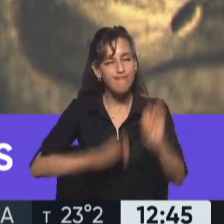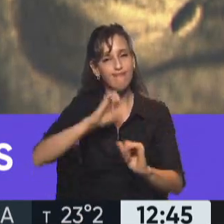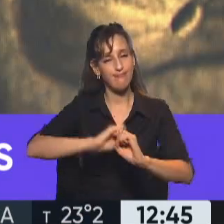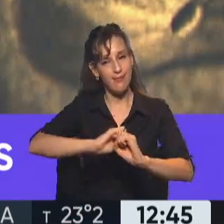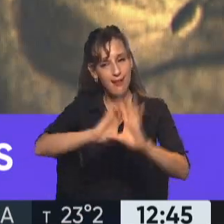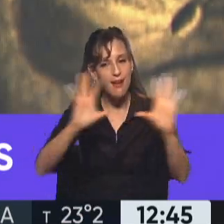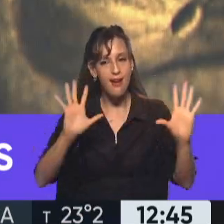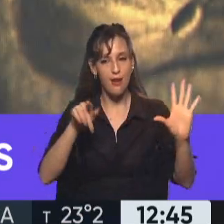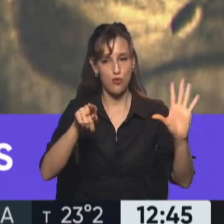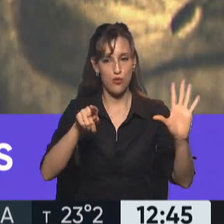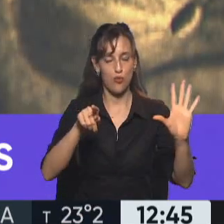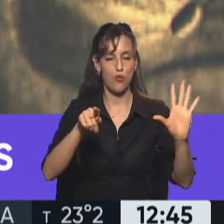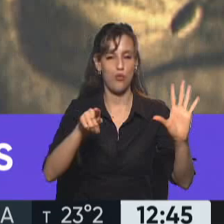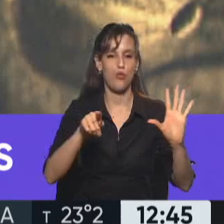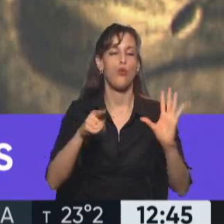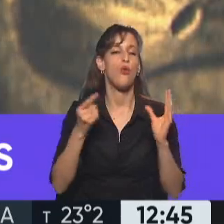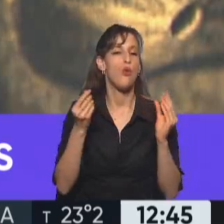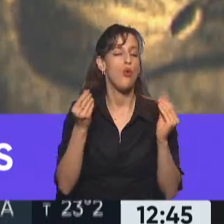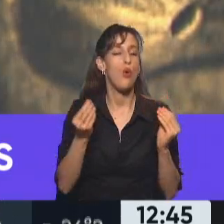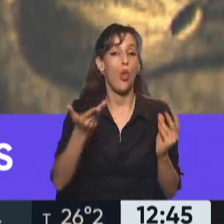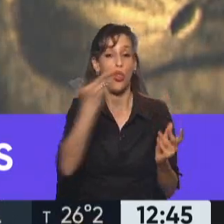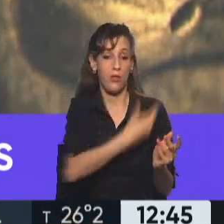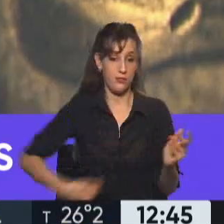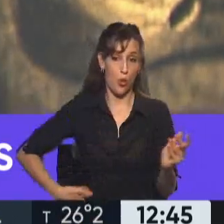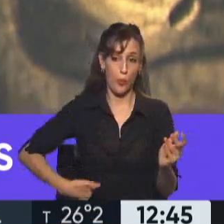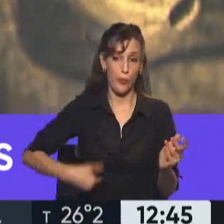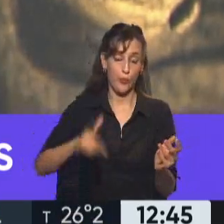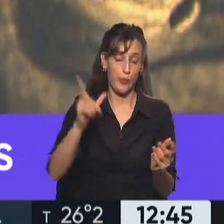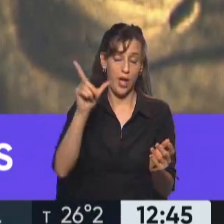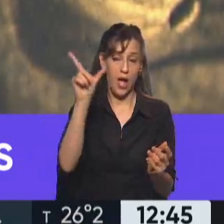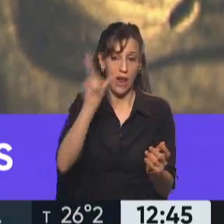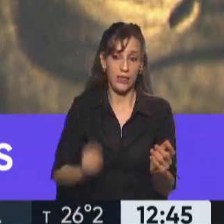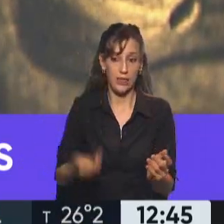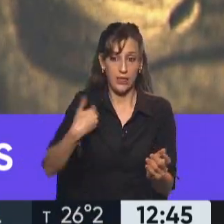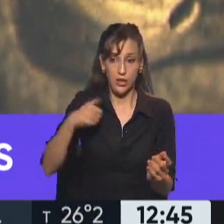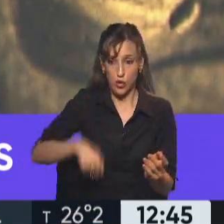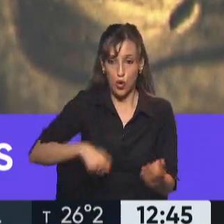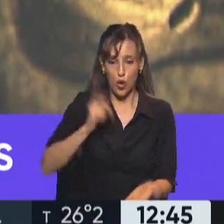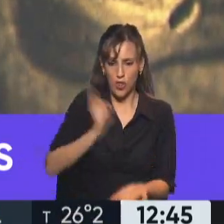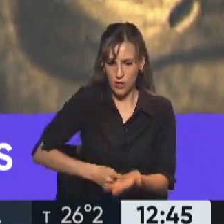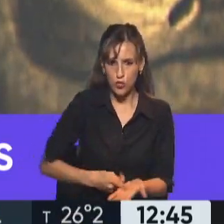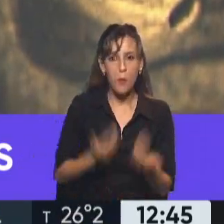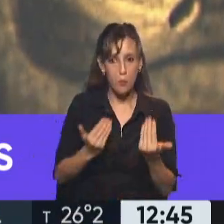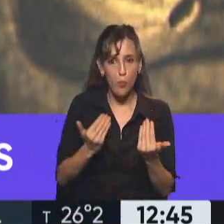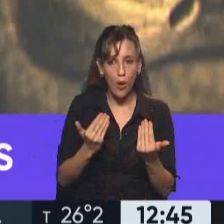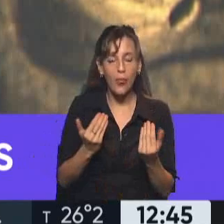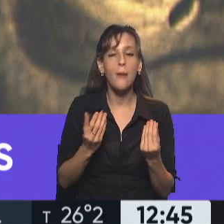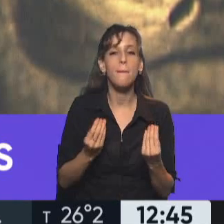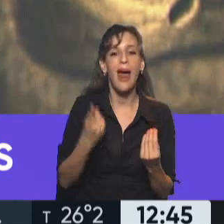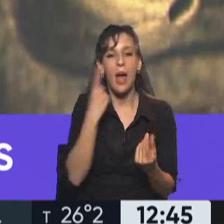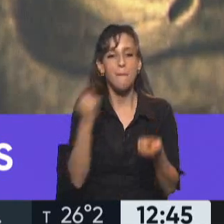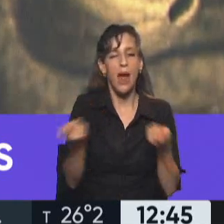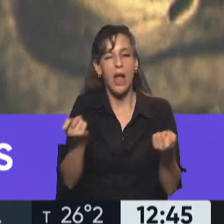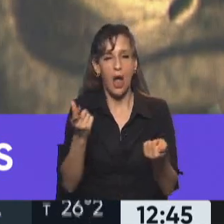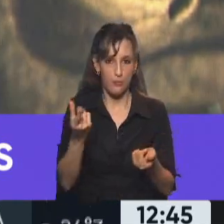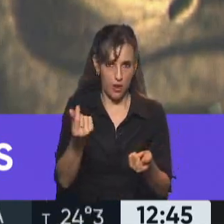los principales mecanismos que, por ejemplo, tendría el Estado argentino, un Estado, por cierto, en un país que produce alimentos, para poder controlar algunos de los